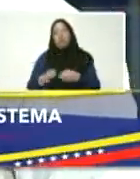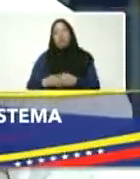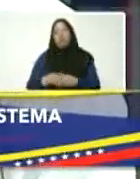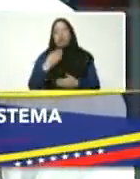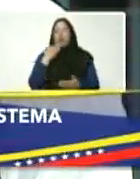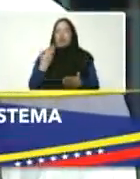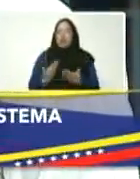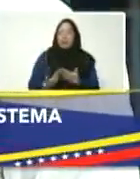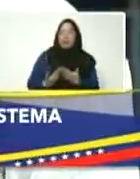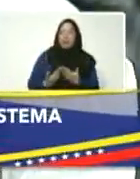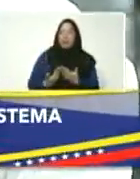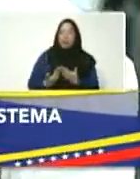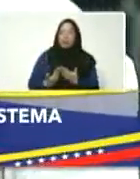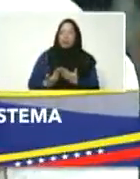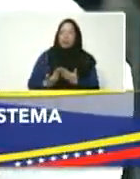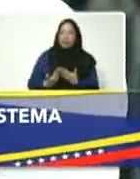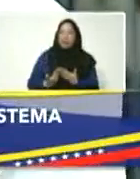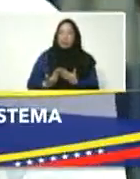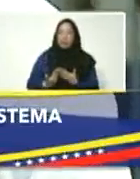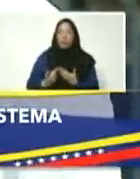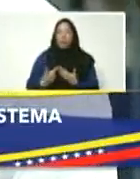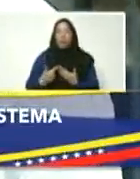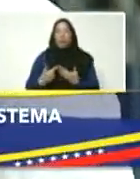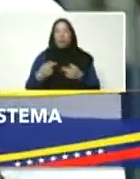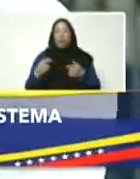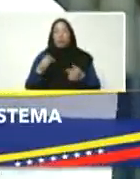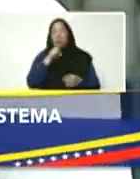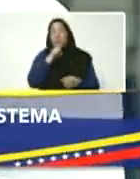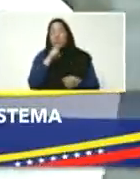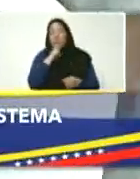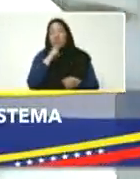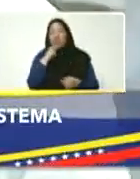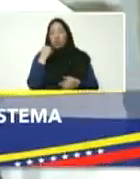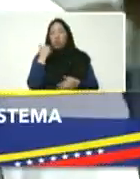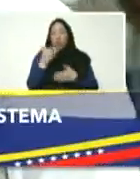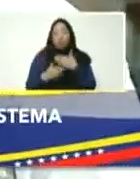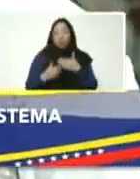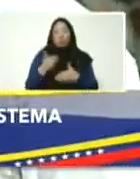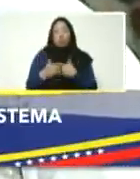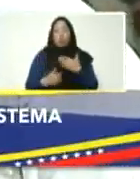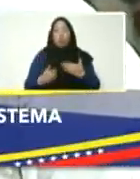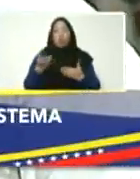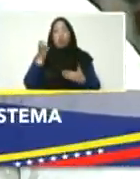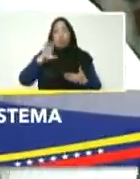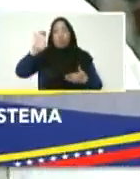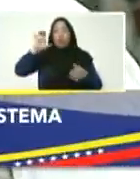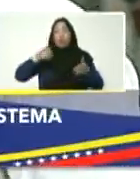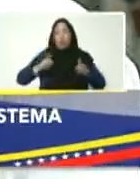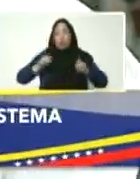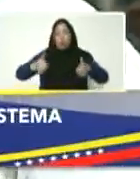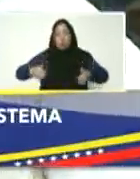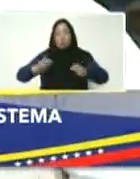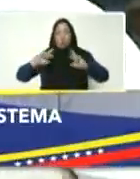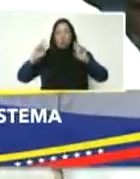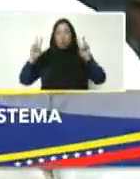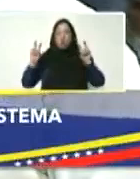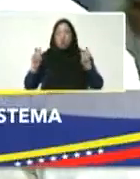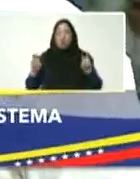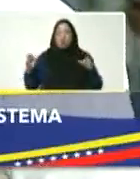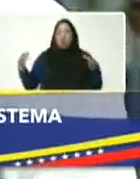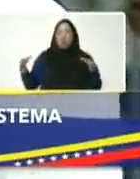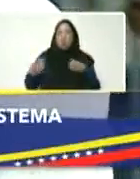no dejarnos solos en este andar, en este construir y en este renacer de la patria. Como ve, una